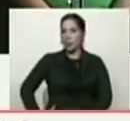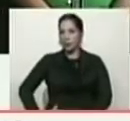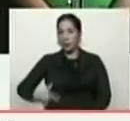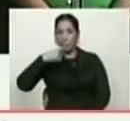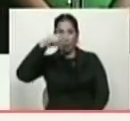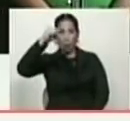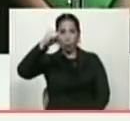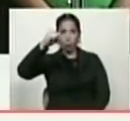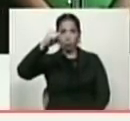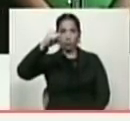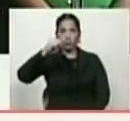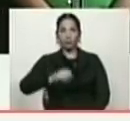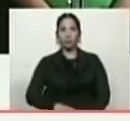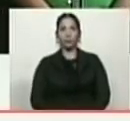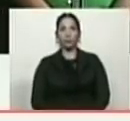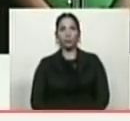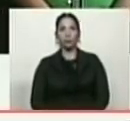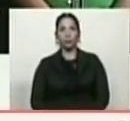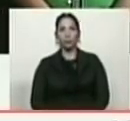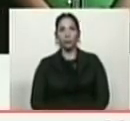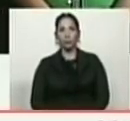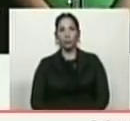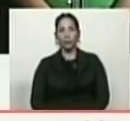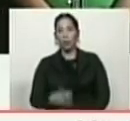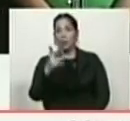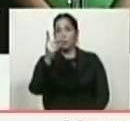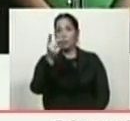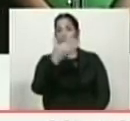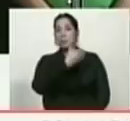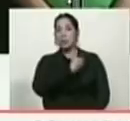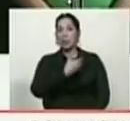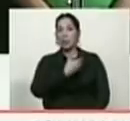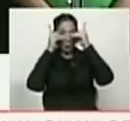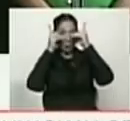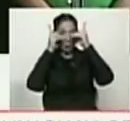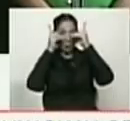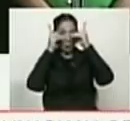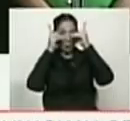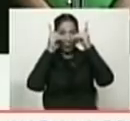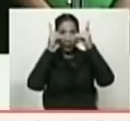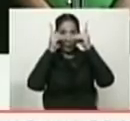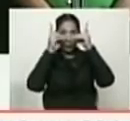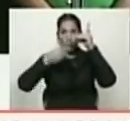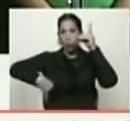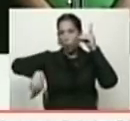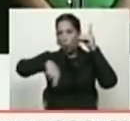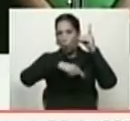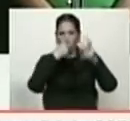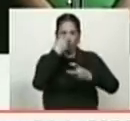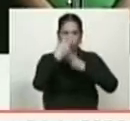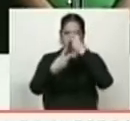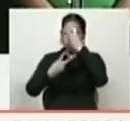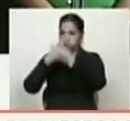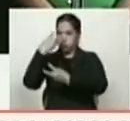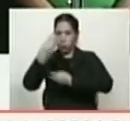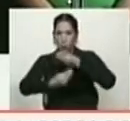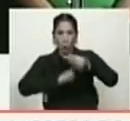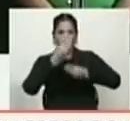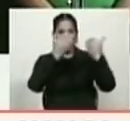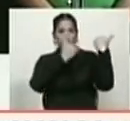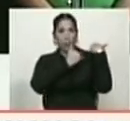República, Nicolás Maduro, y de la vicepresidenta, Delcy Rodríguez, estamos aquí cumpliendo esta